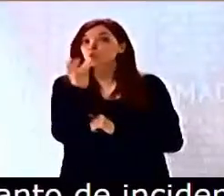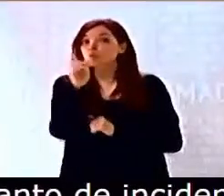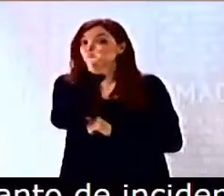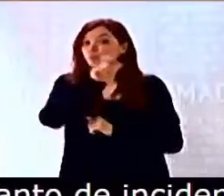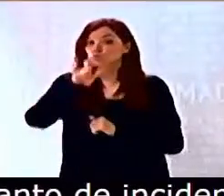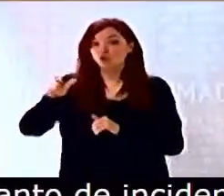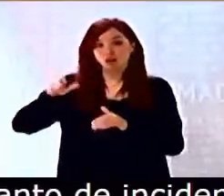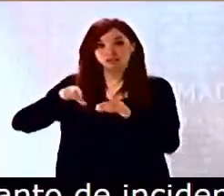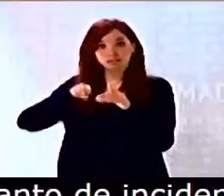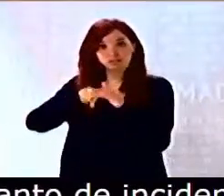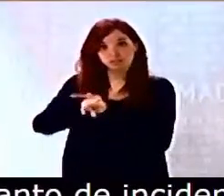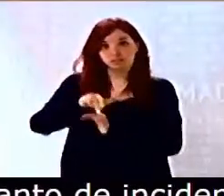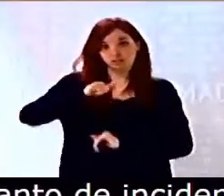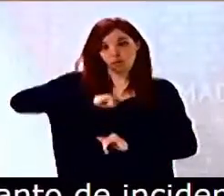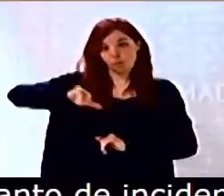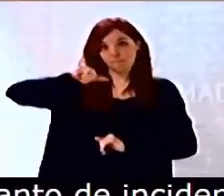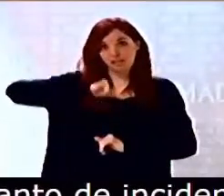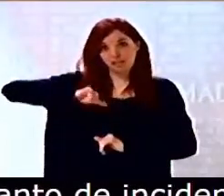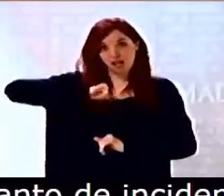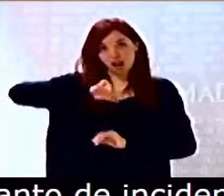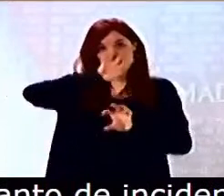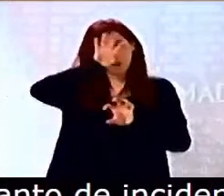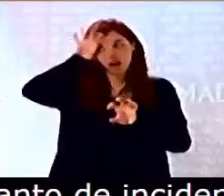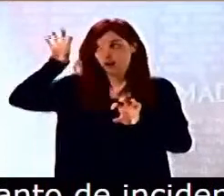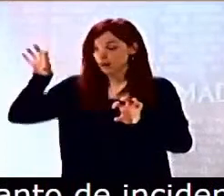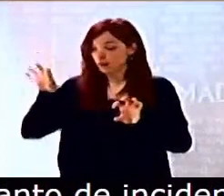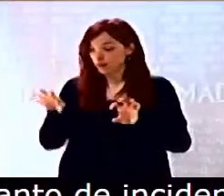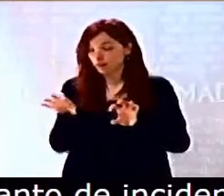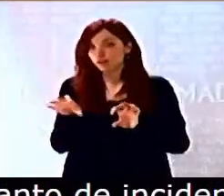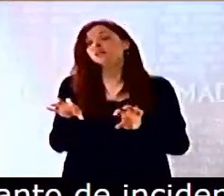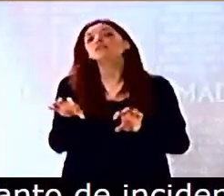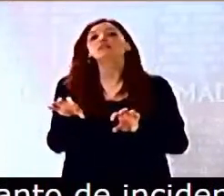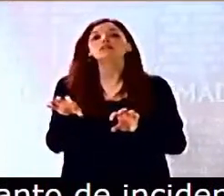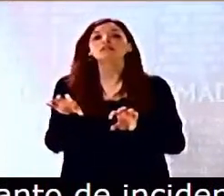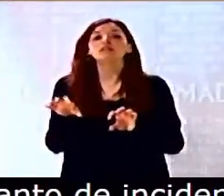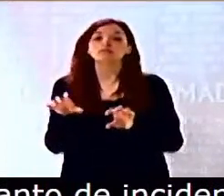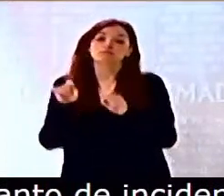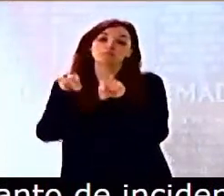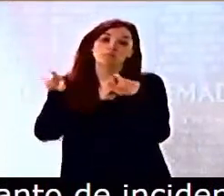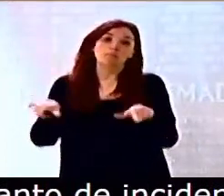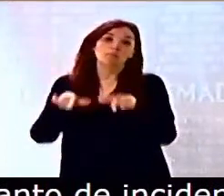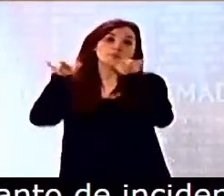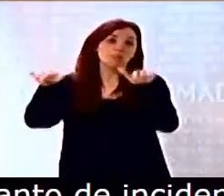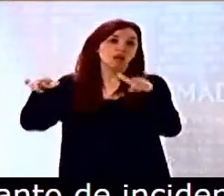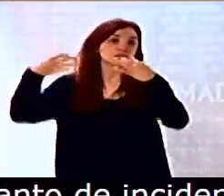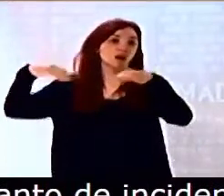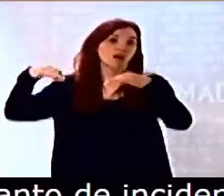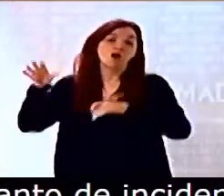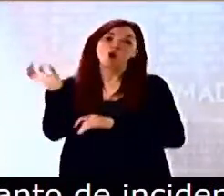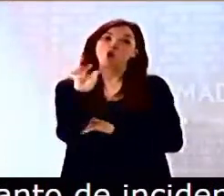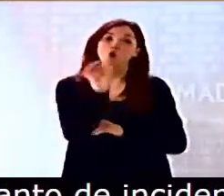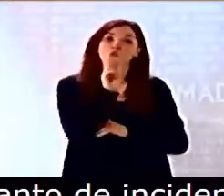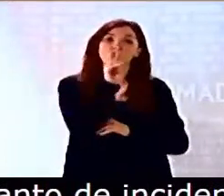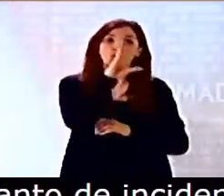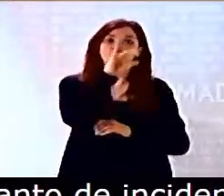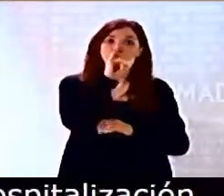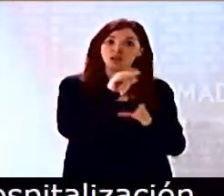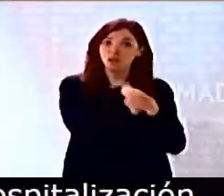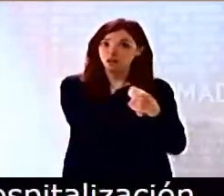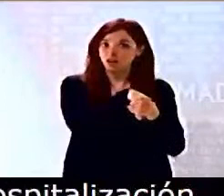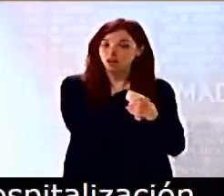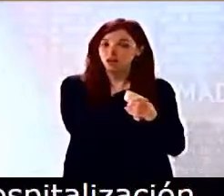ingresos en hospitales, tanto en plantas de hospitalización como en unidades de cuidados